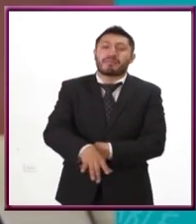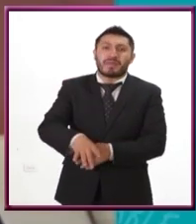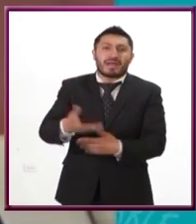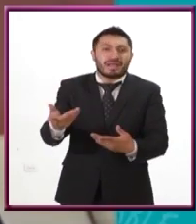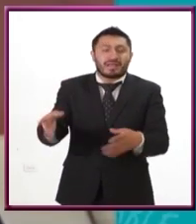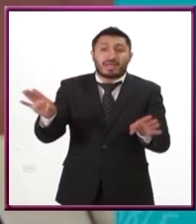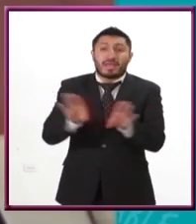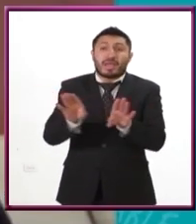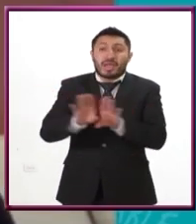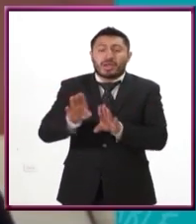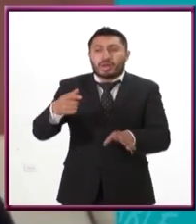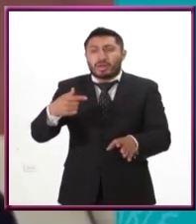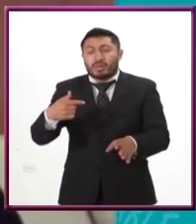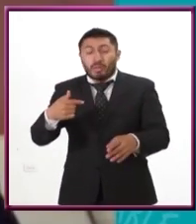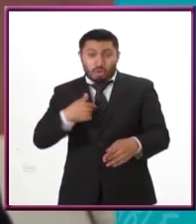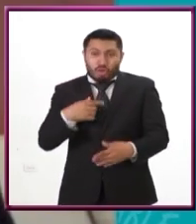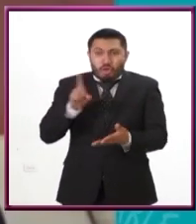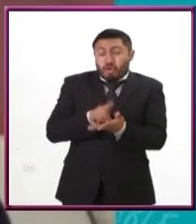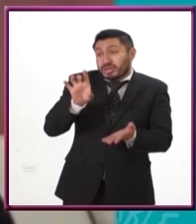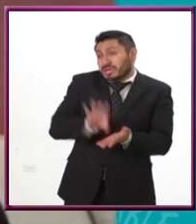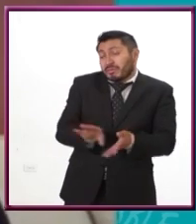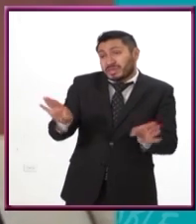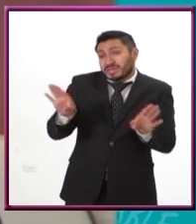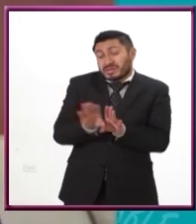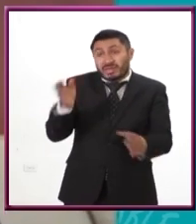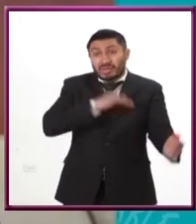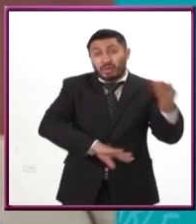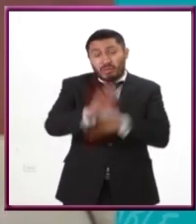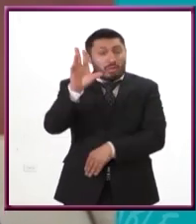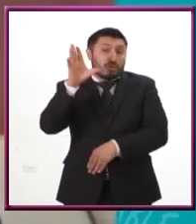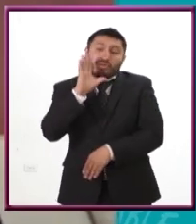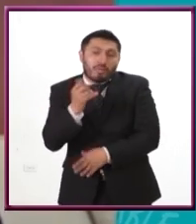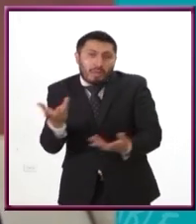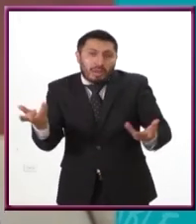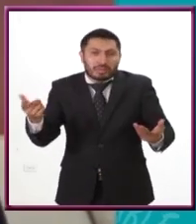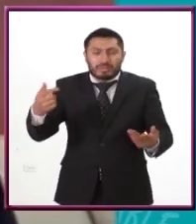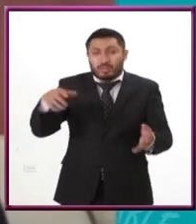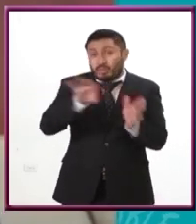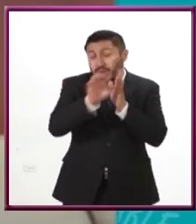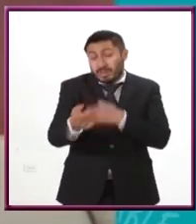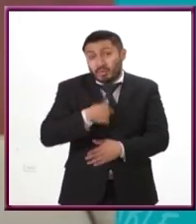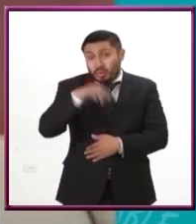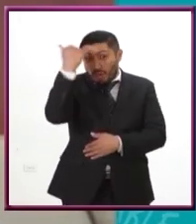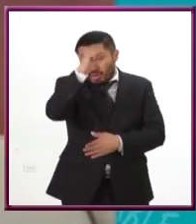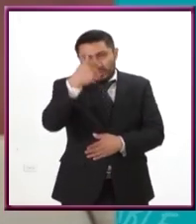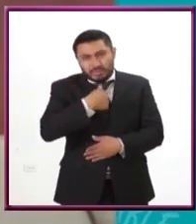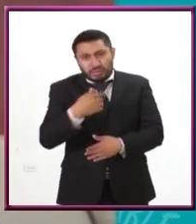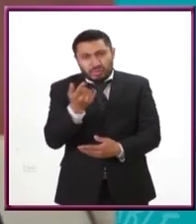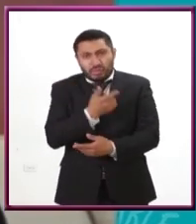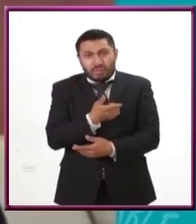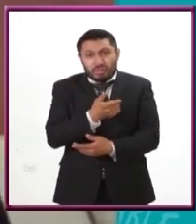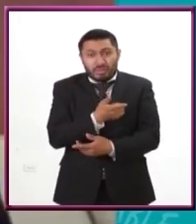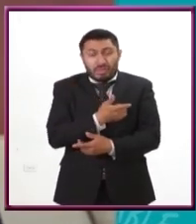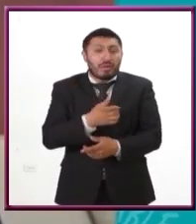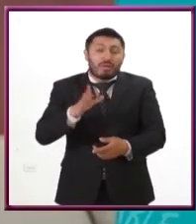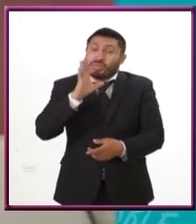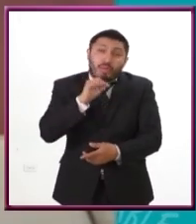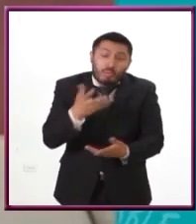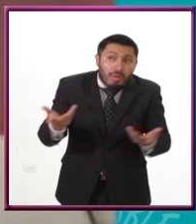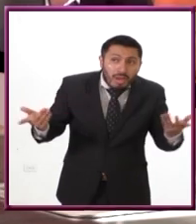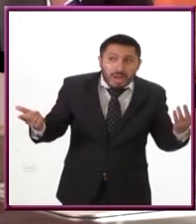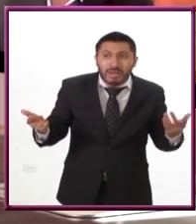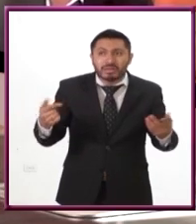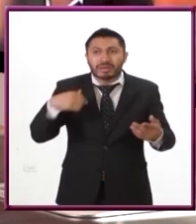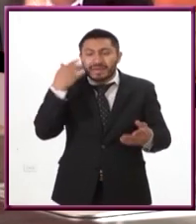estaba haciendo, que pues cómo voy a hacer eso, una persona con discapacidad, o en este caso yo con autismo, va a hacer eso, es